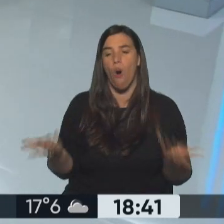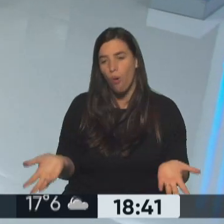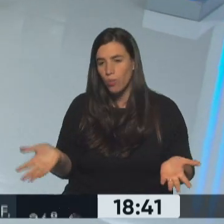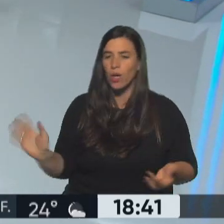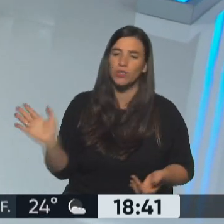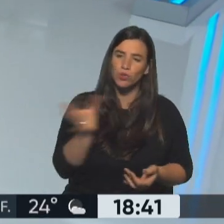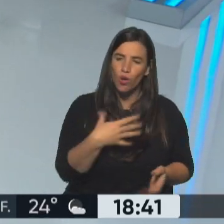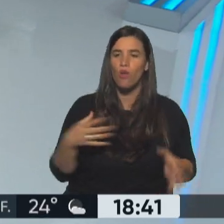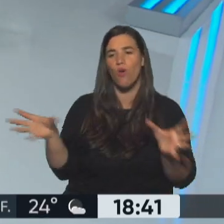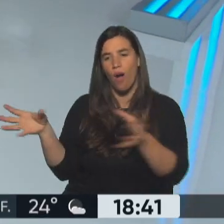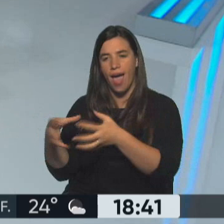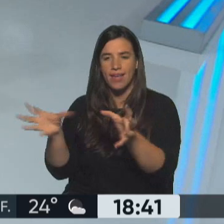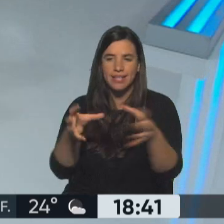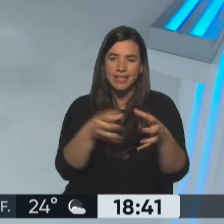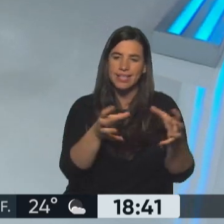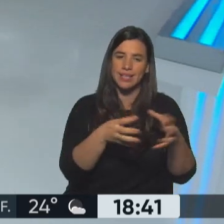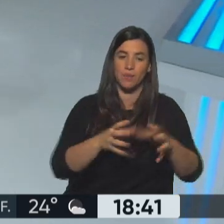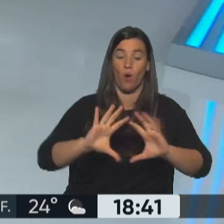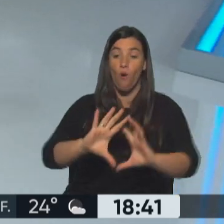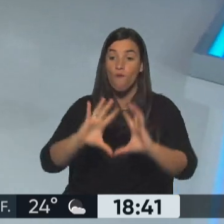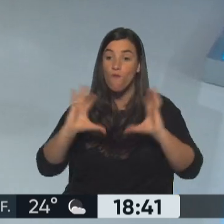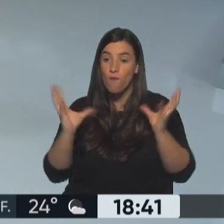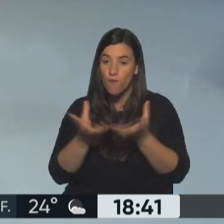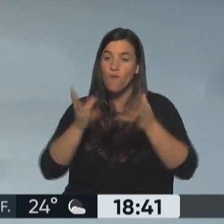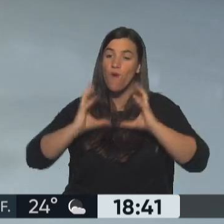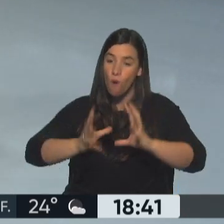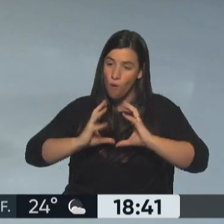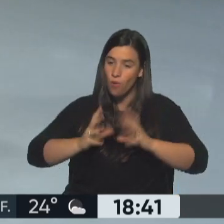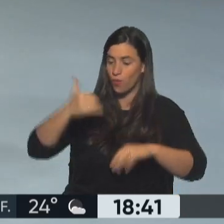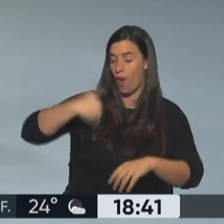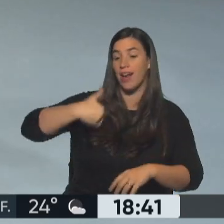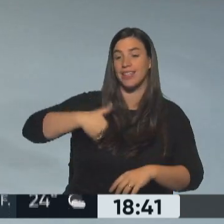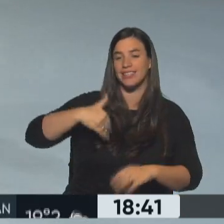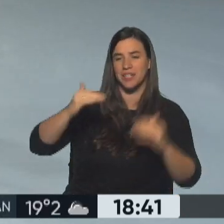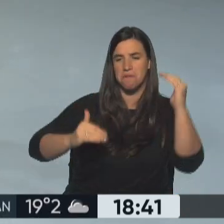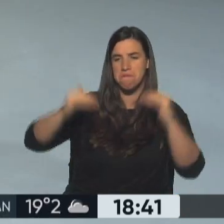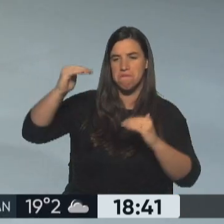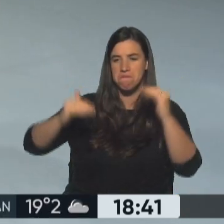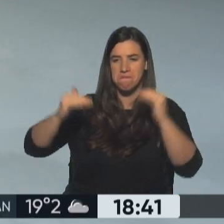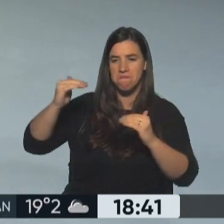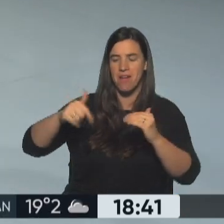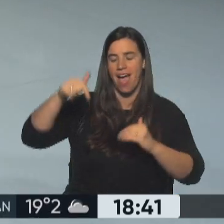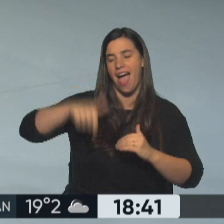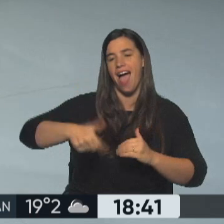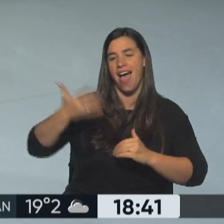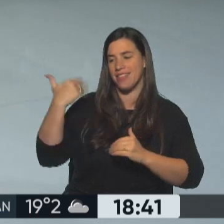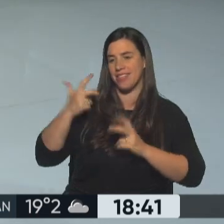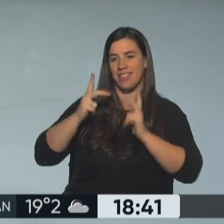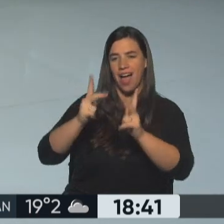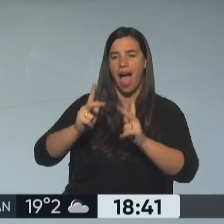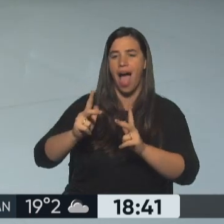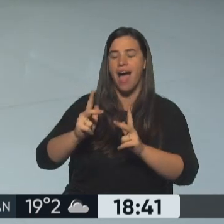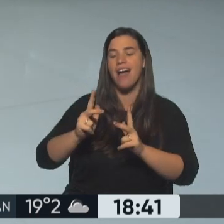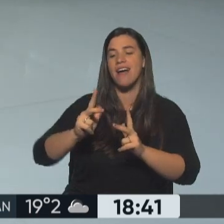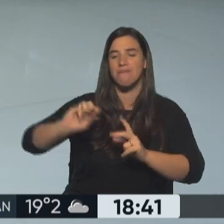equipos del fútbol argentino, así sean menores o mayores. Hablamos de los mejores hace un ratito con las perlitas.